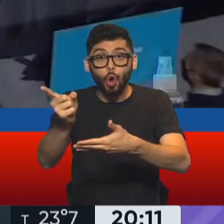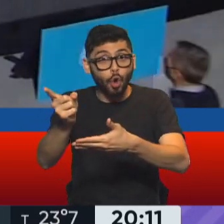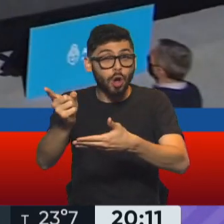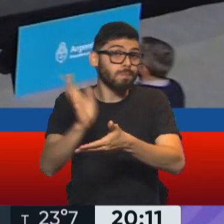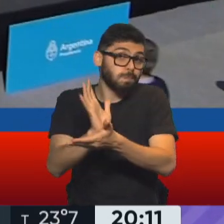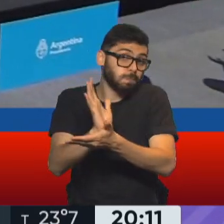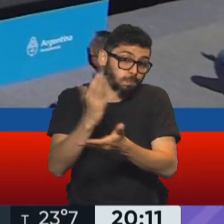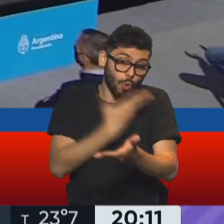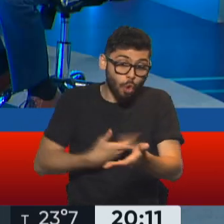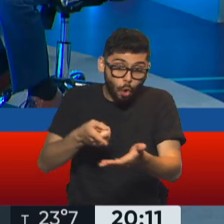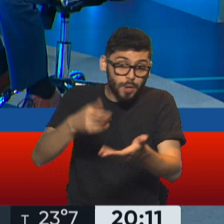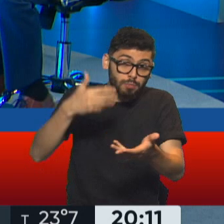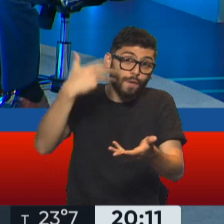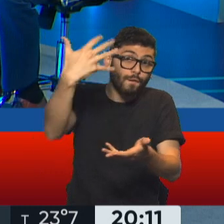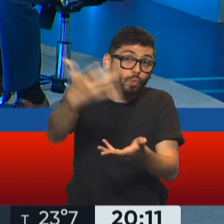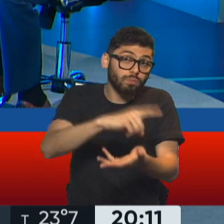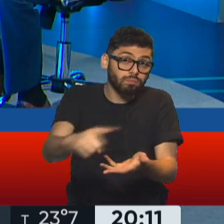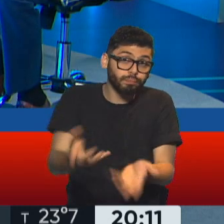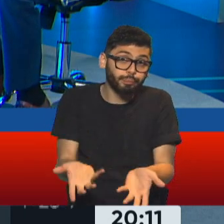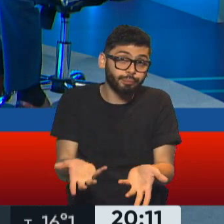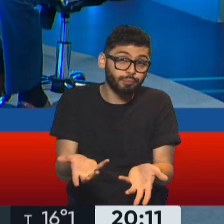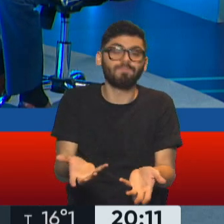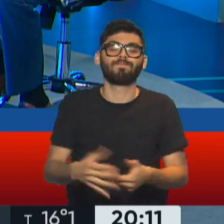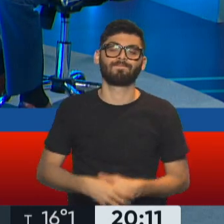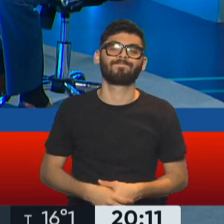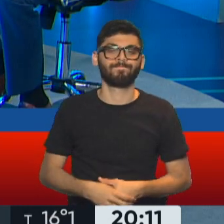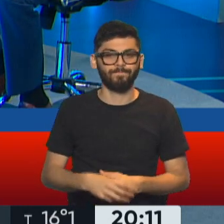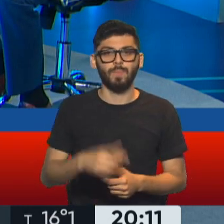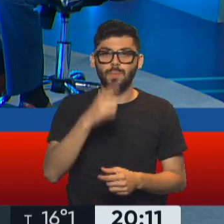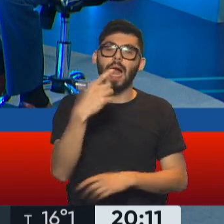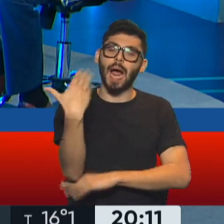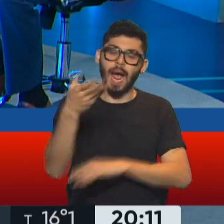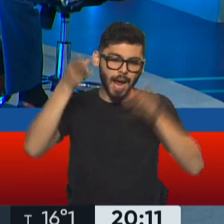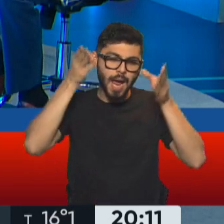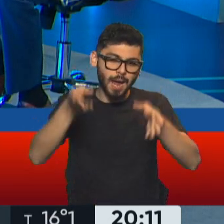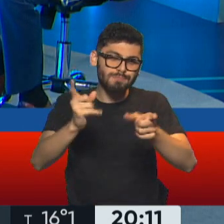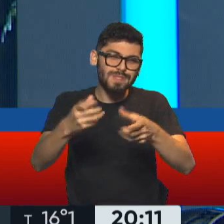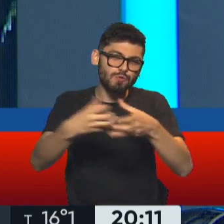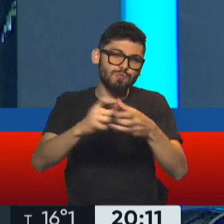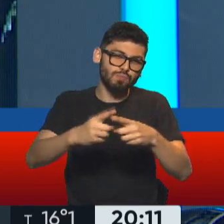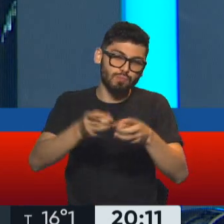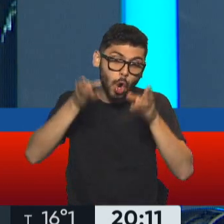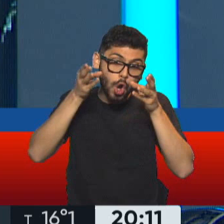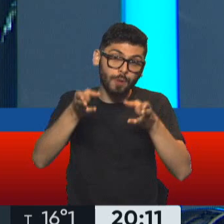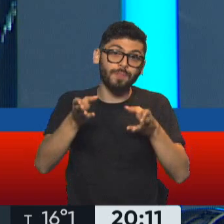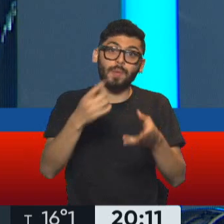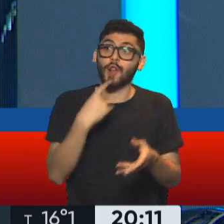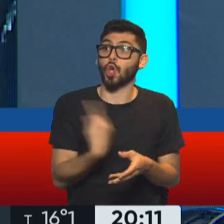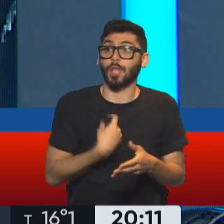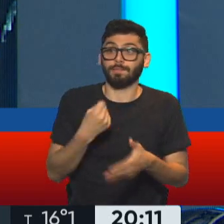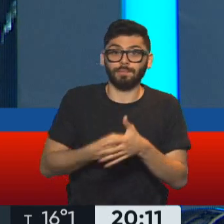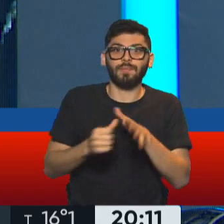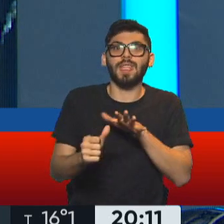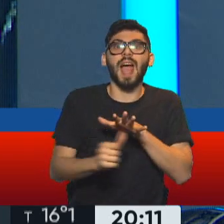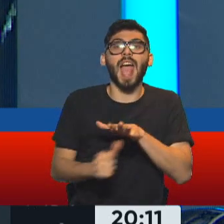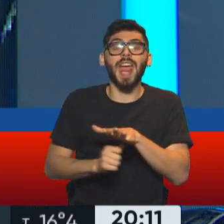futuro. Sí, le habla a los propios y me parece que aclara una cuestión que para quienes militamos la igualdad de género